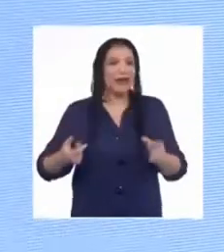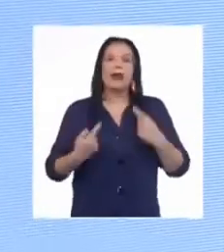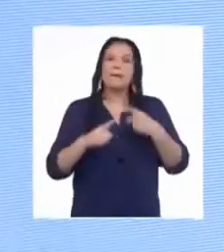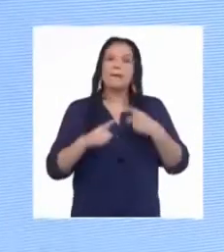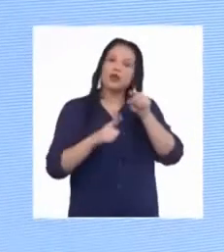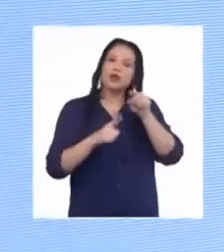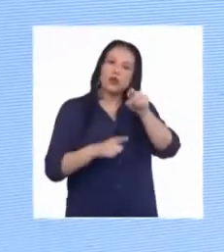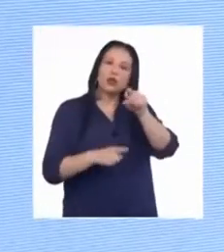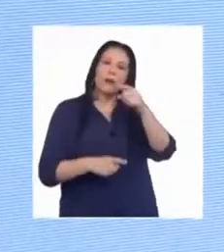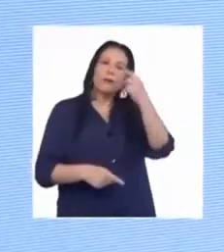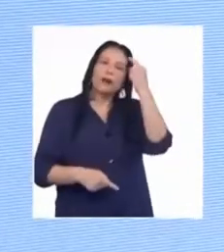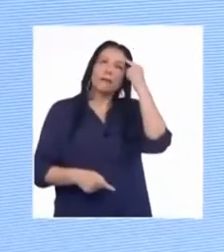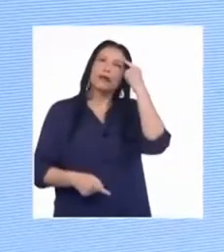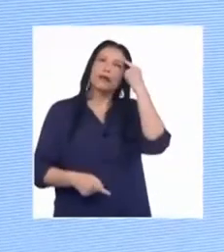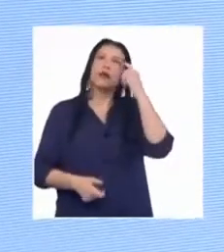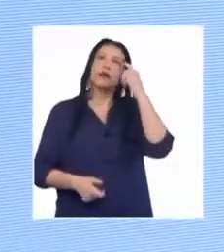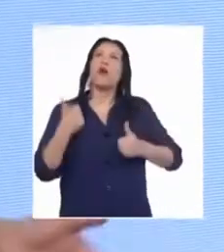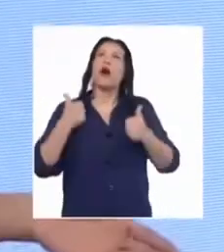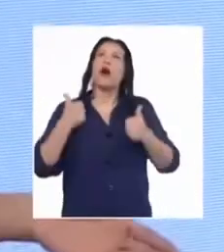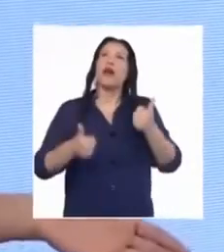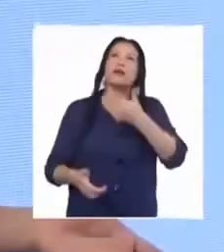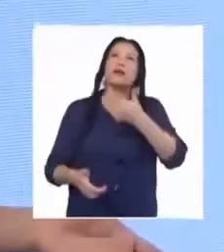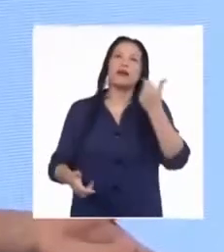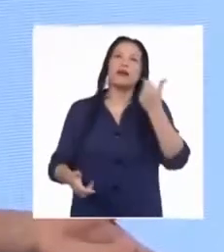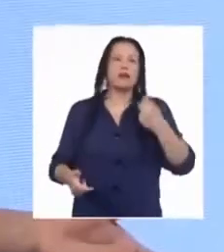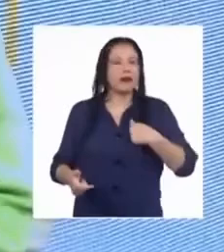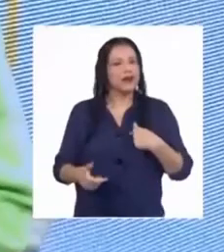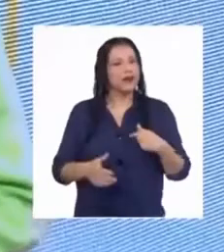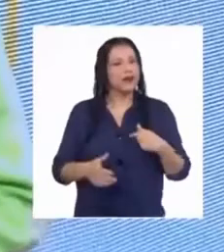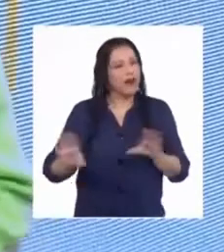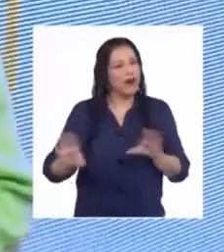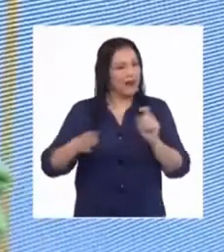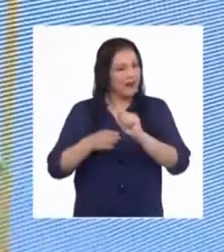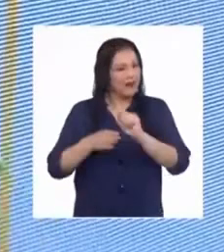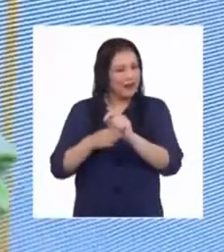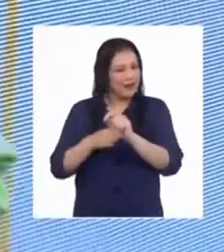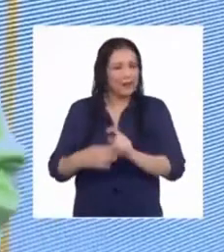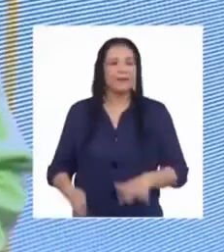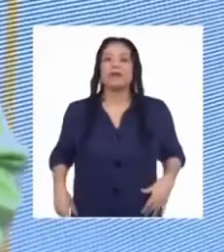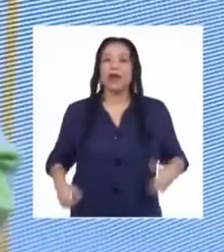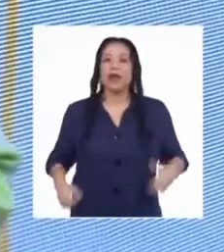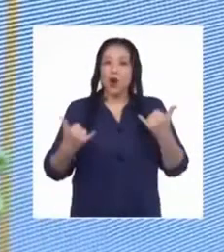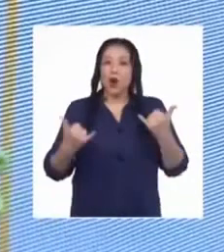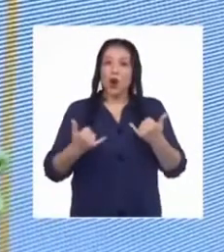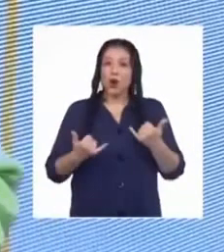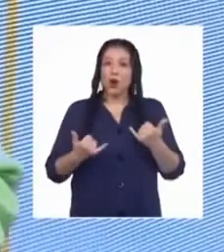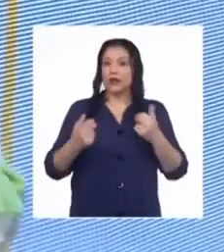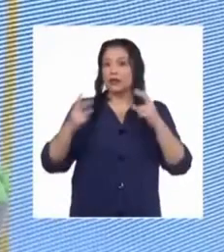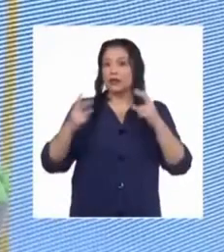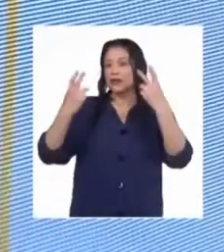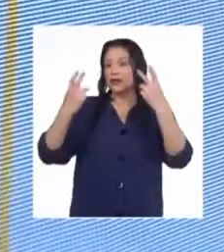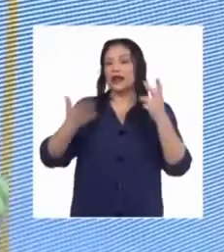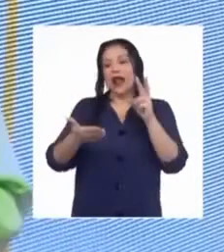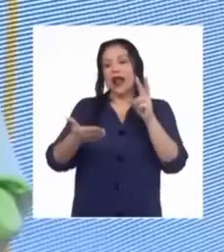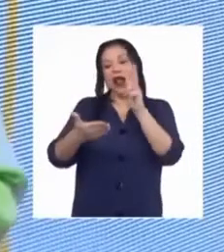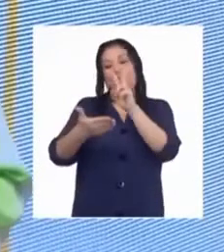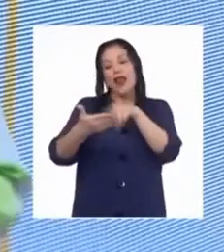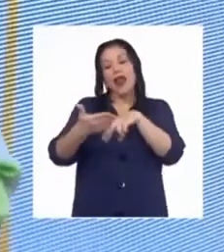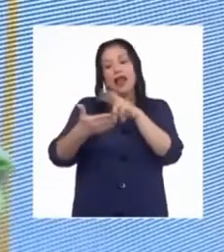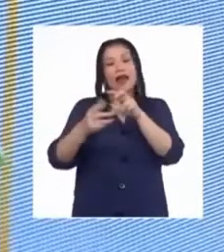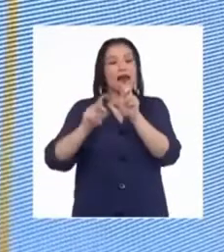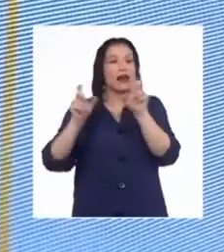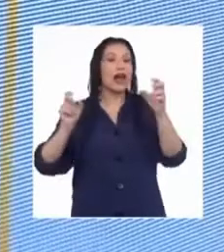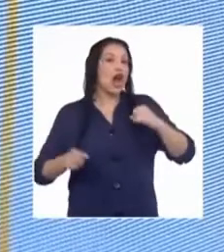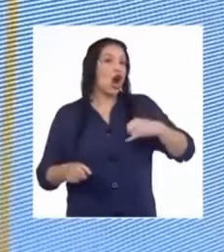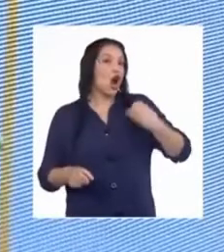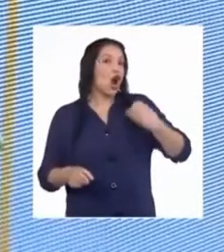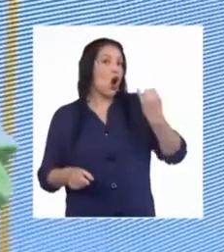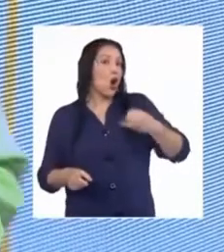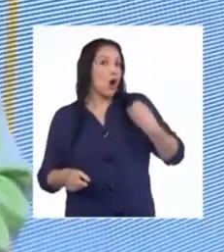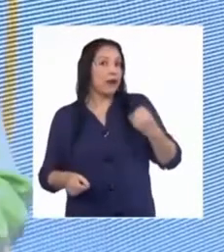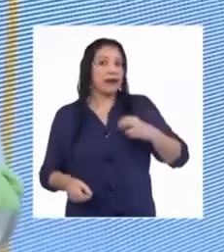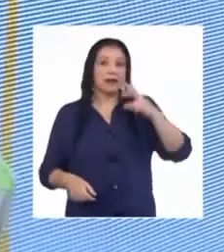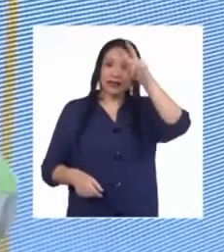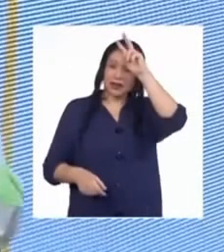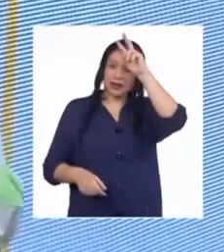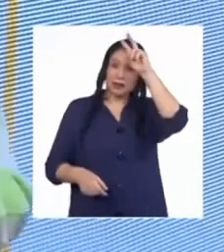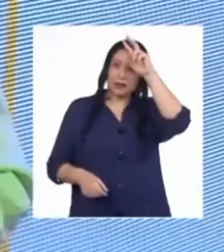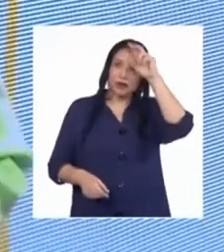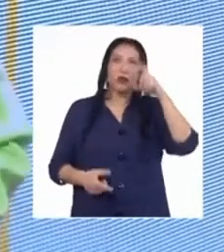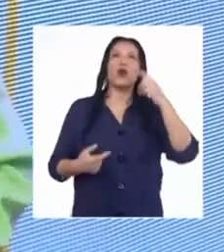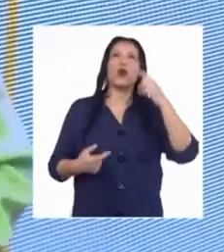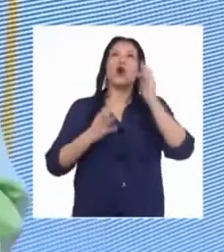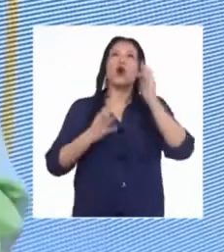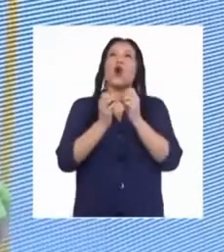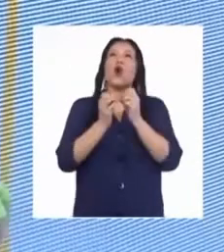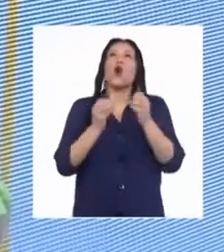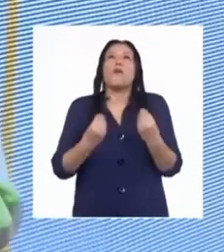pienses cuál es la mejor para ti, para que la puedas hacer. Hoy corresponde leer el texto Jóvenes en el Perú, la democracia imaginada, que ha